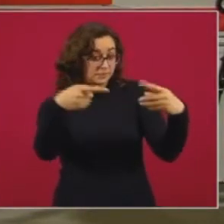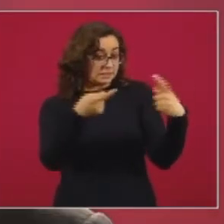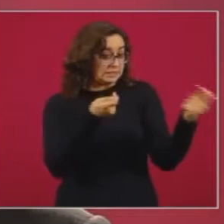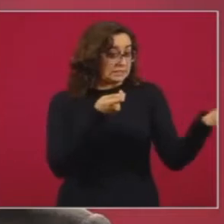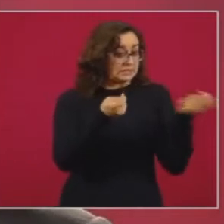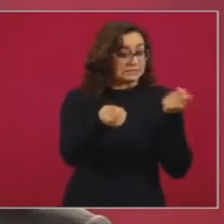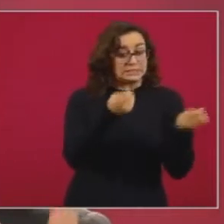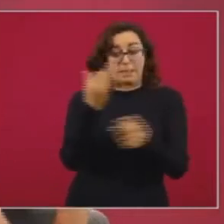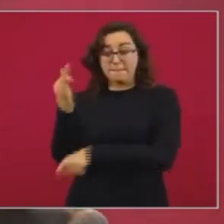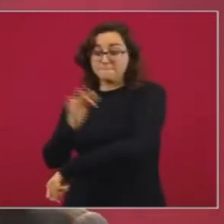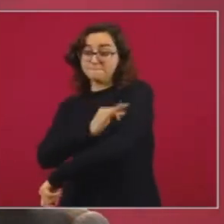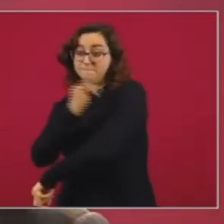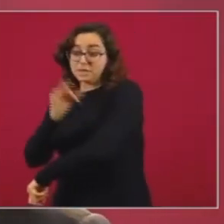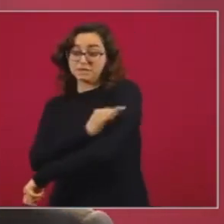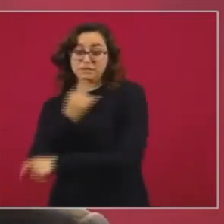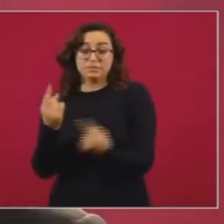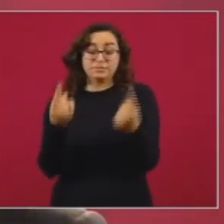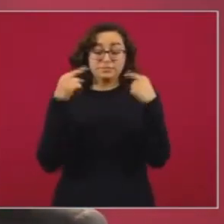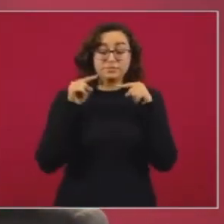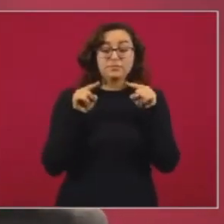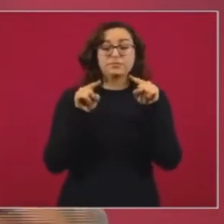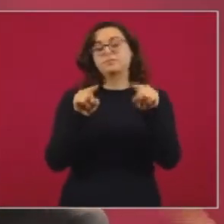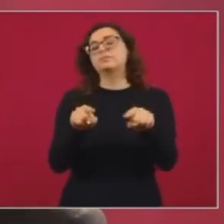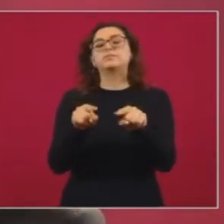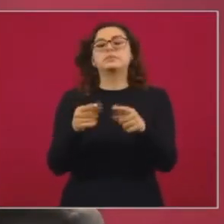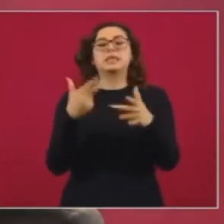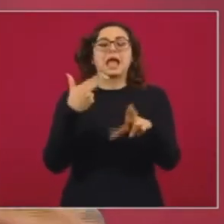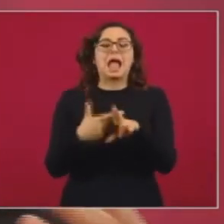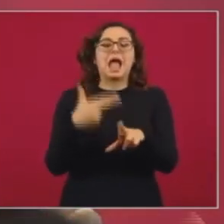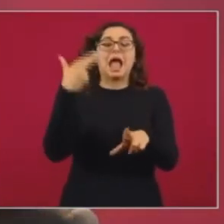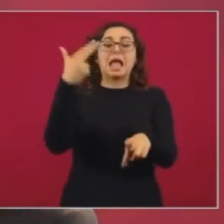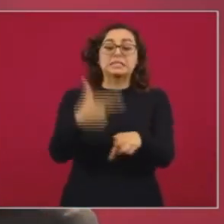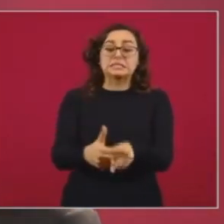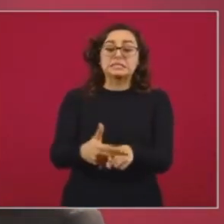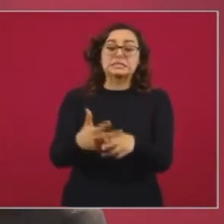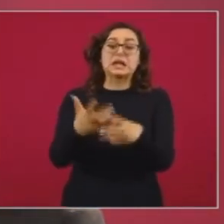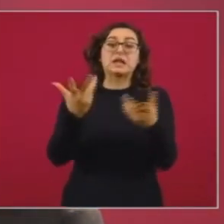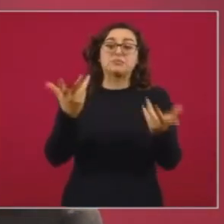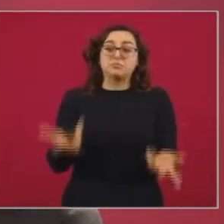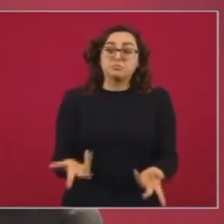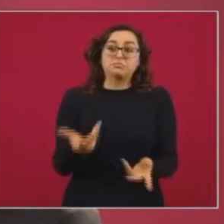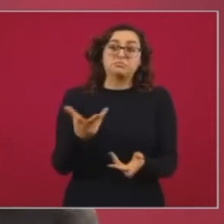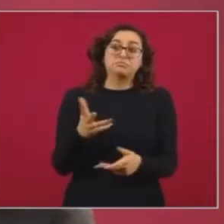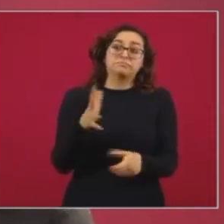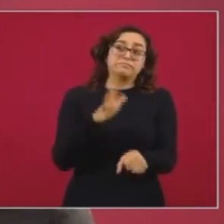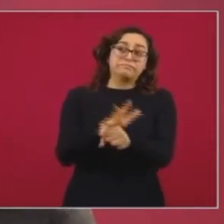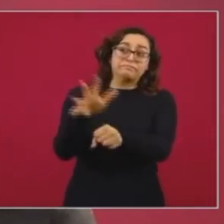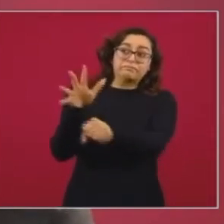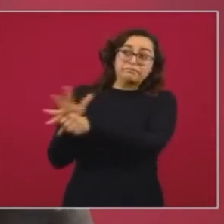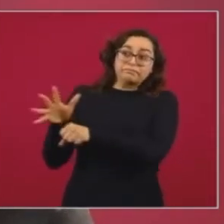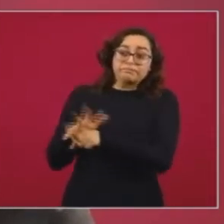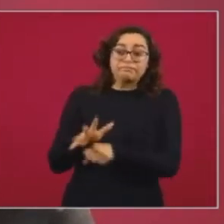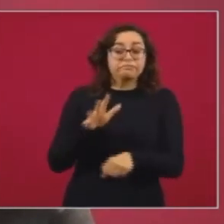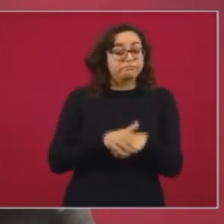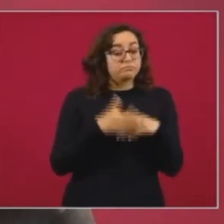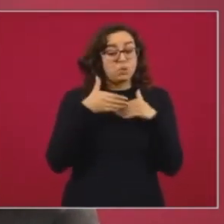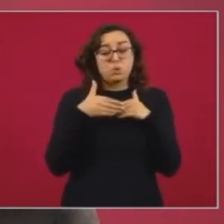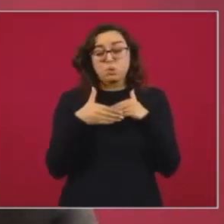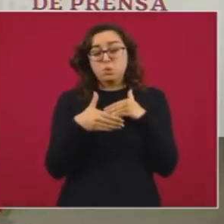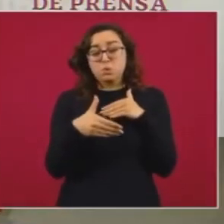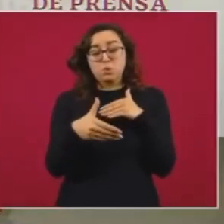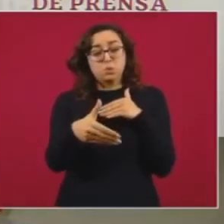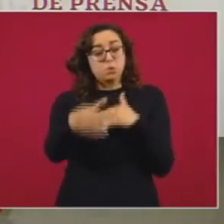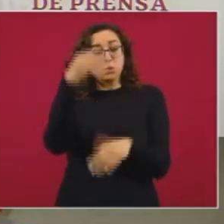vacunas. Solamente hasta que lleguemos a un nivel suficiente de aplicación de la vacuna, lo cual se va a llevar meses,